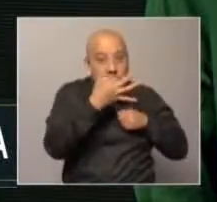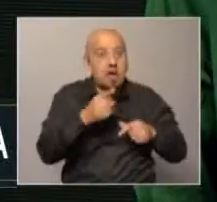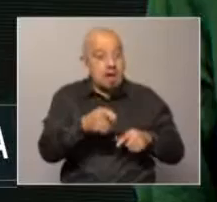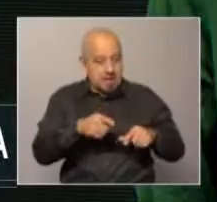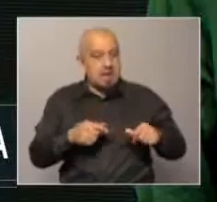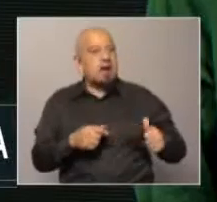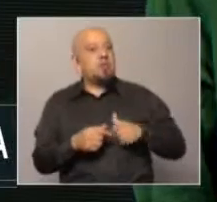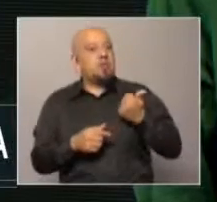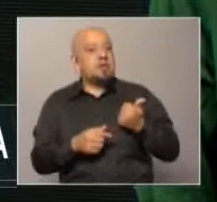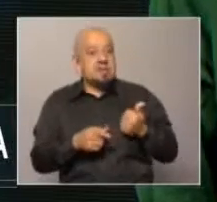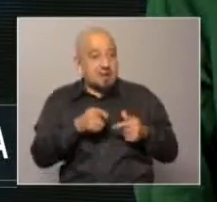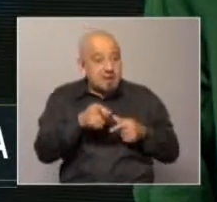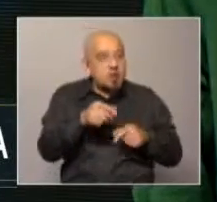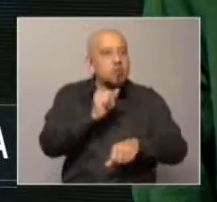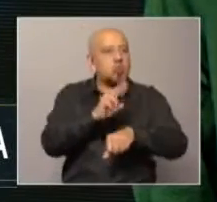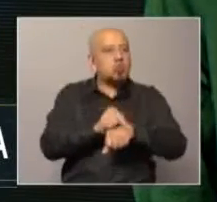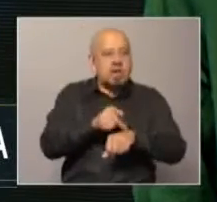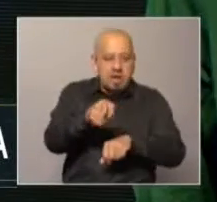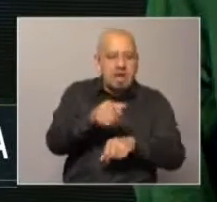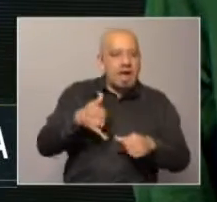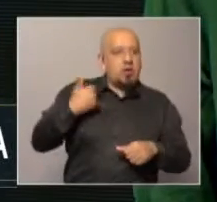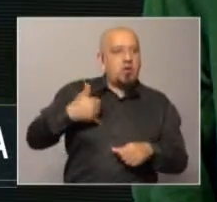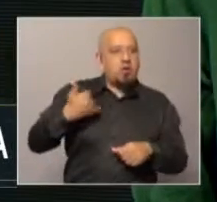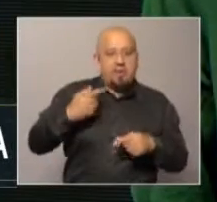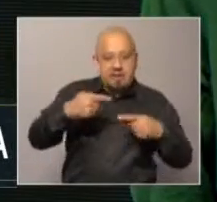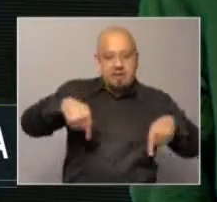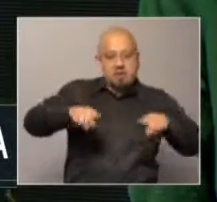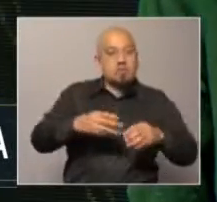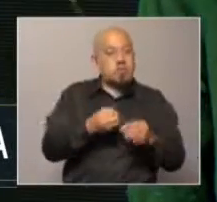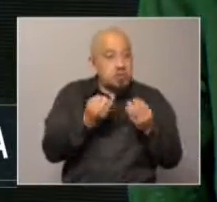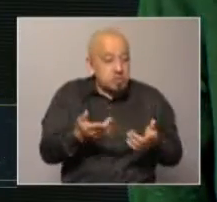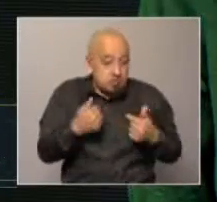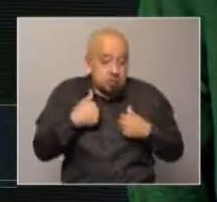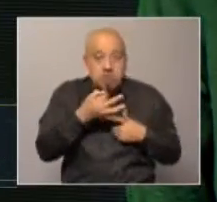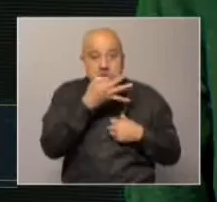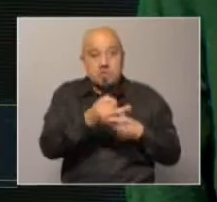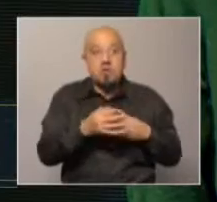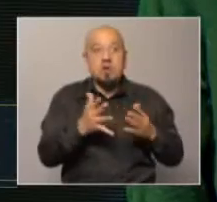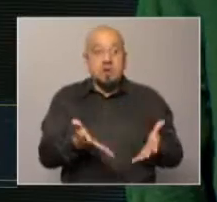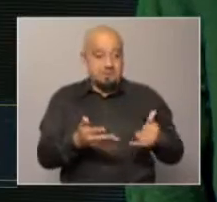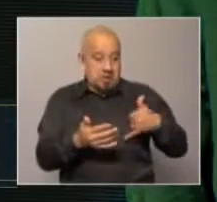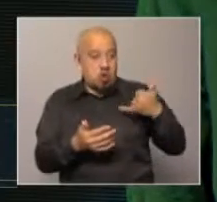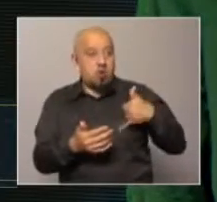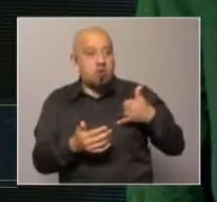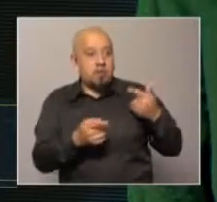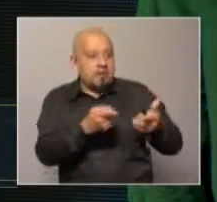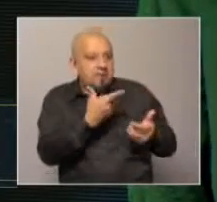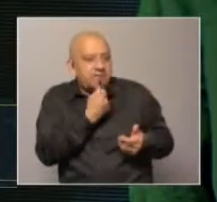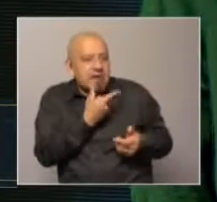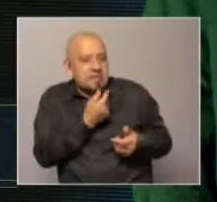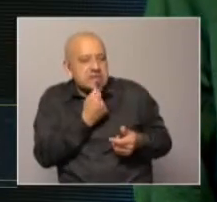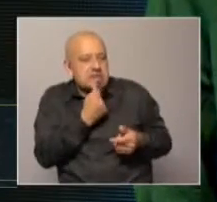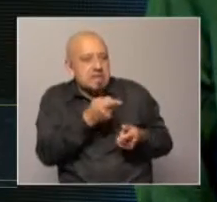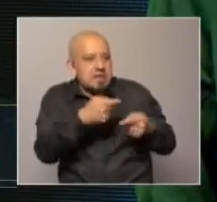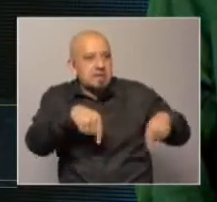sea, está muy presente en sus entornos, en sus familias. Por eso decimos que también son captados por el sistema